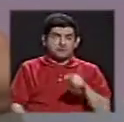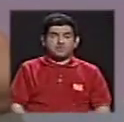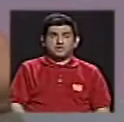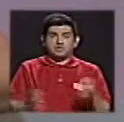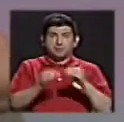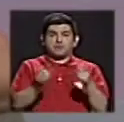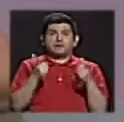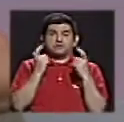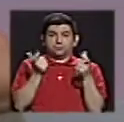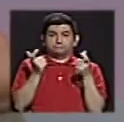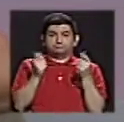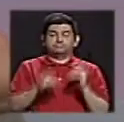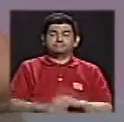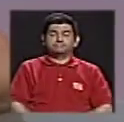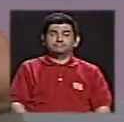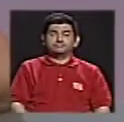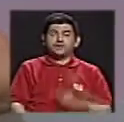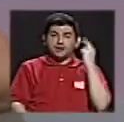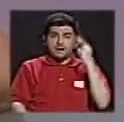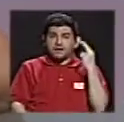más rentable, porque